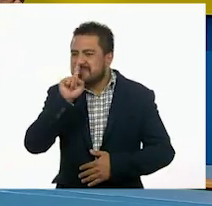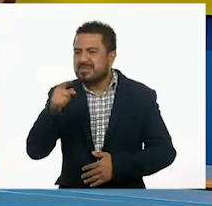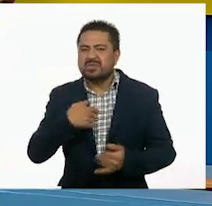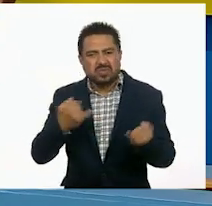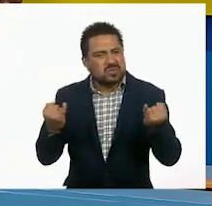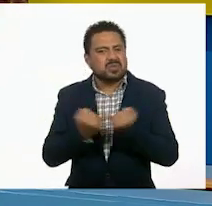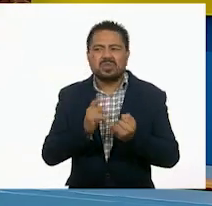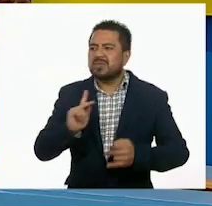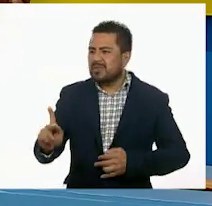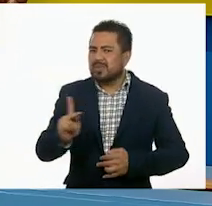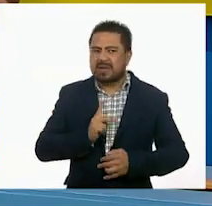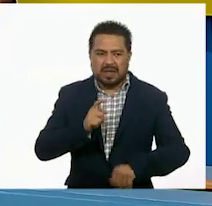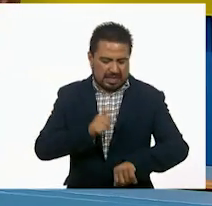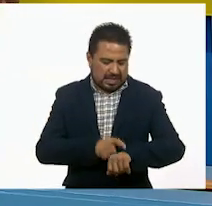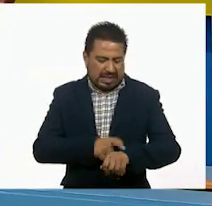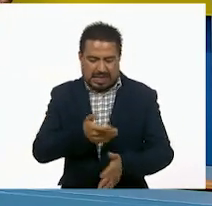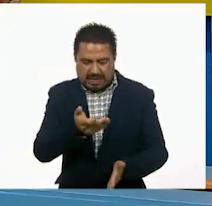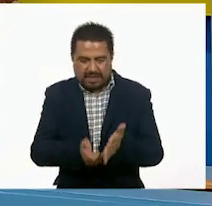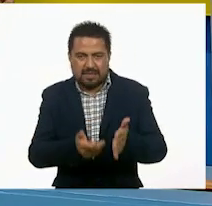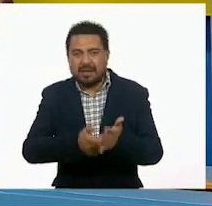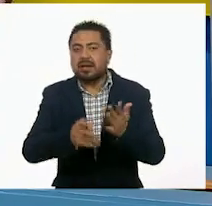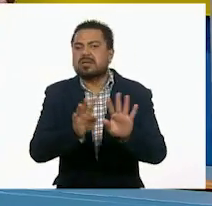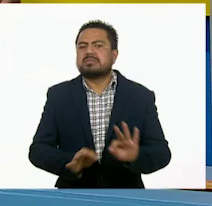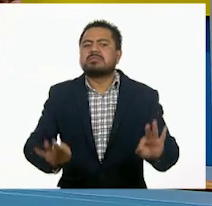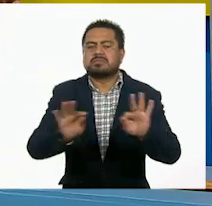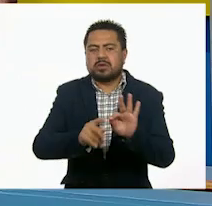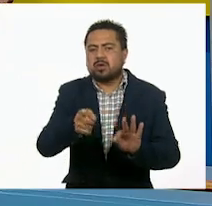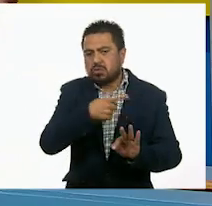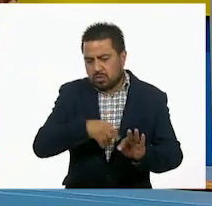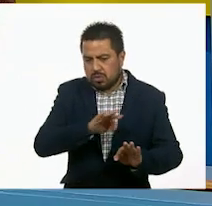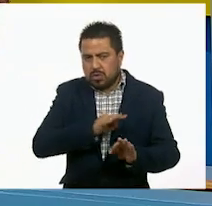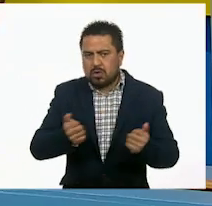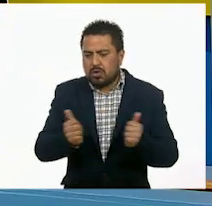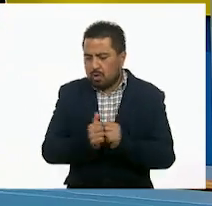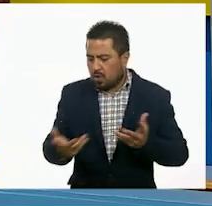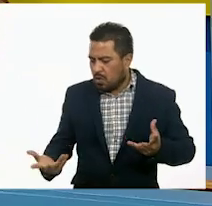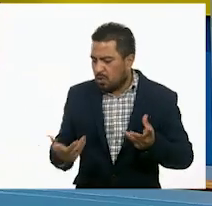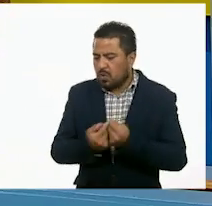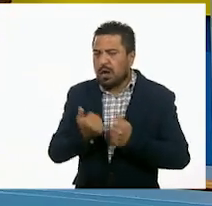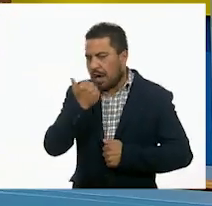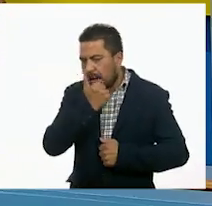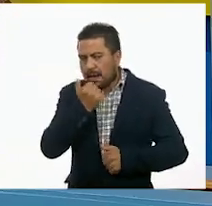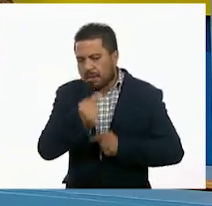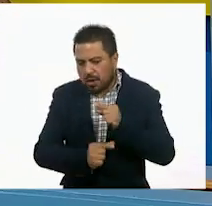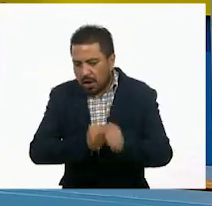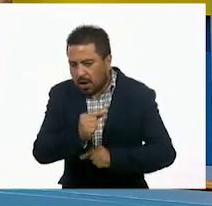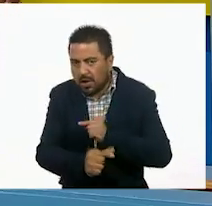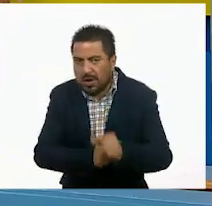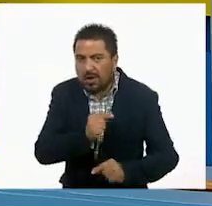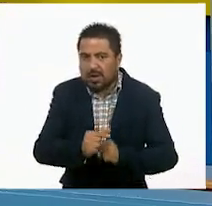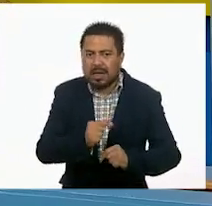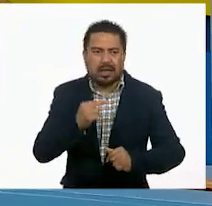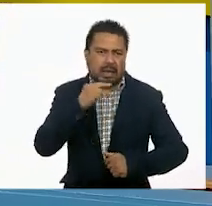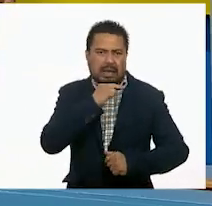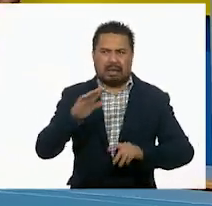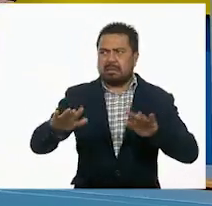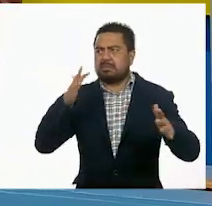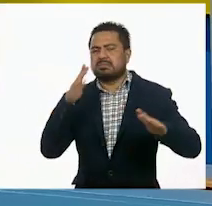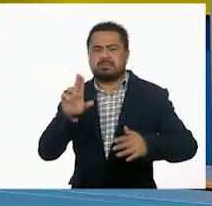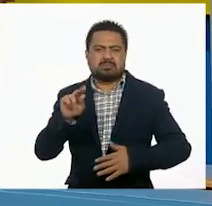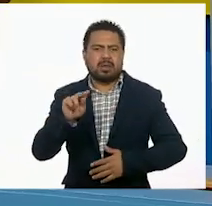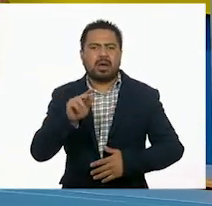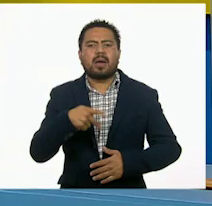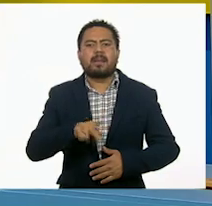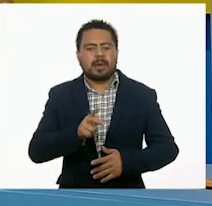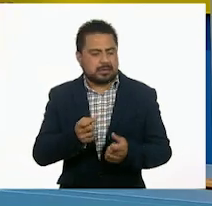porque, híjole, tiempo nos falta. Pero bueno, lo importante es que vayamos con nuestros niños avanzando poco a poco, claro, sin prisas, sí, pero que